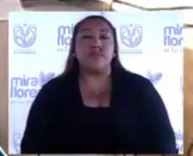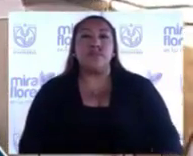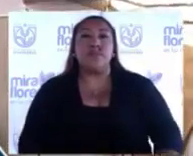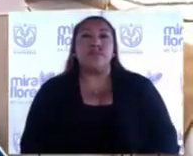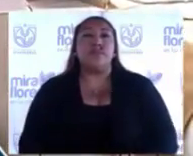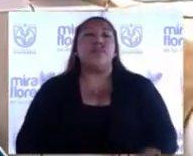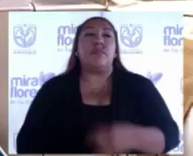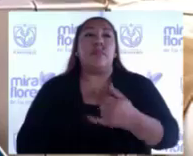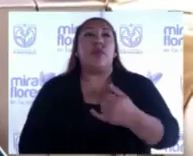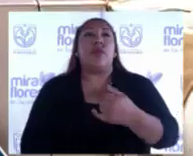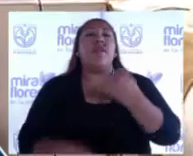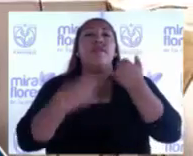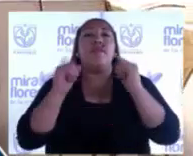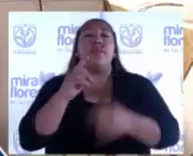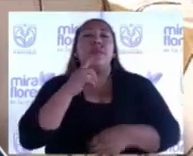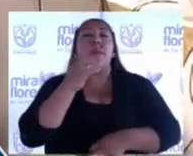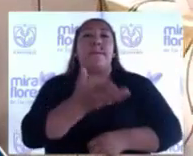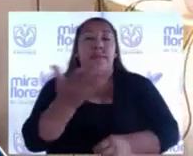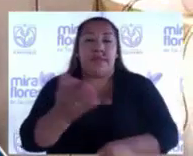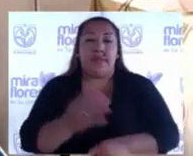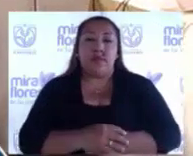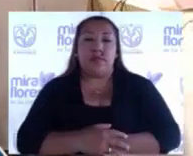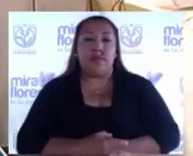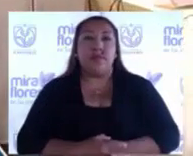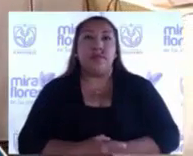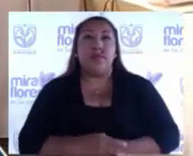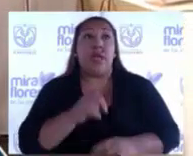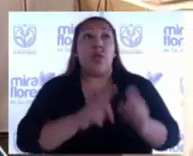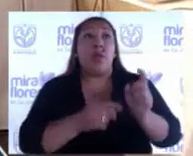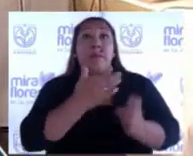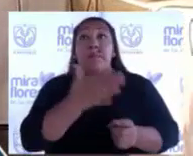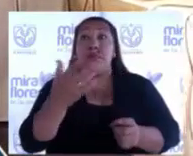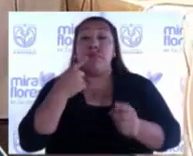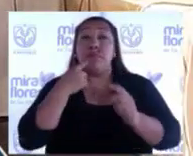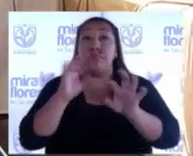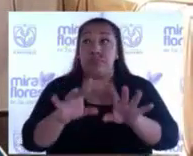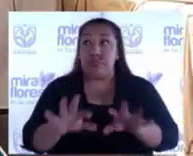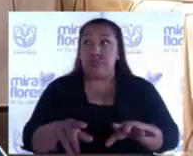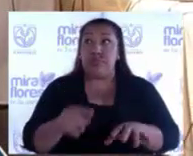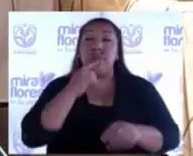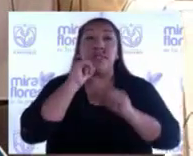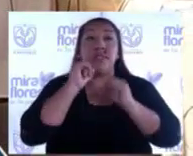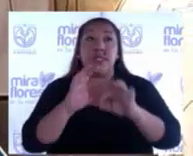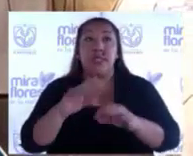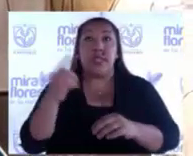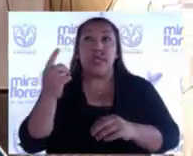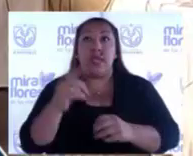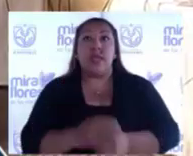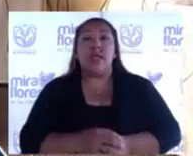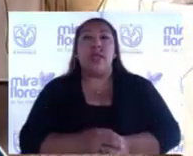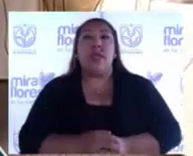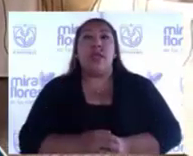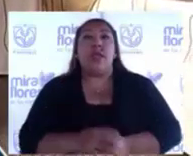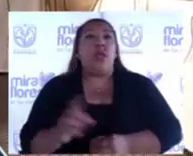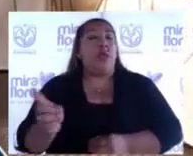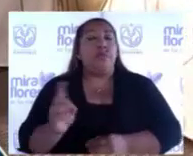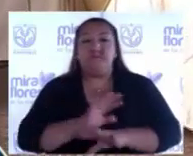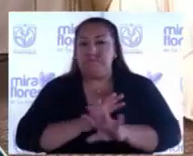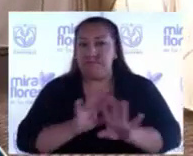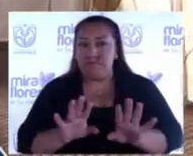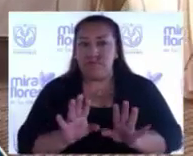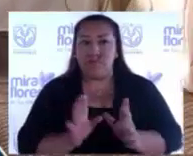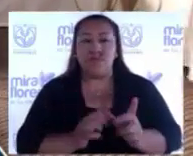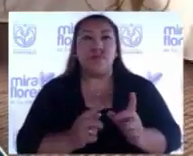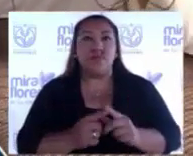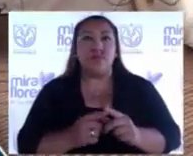Estación, informes y pedidos. ¿Hay algún pedido por escrito en Secretaría General? Si no, señora, lo hay, si no